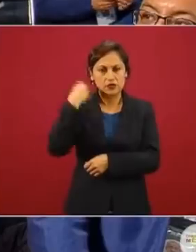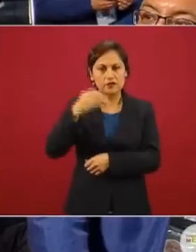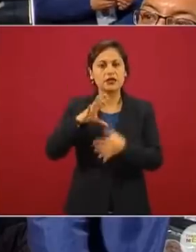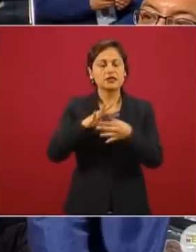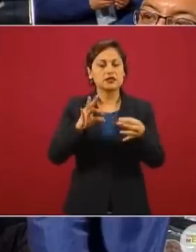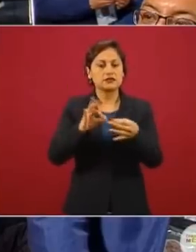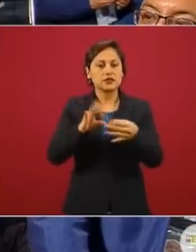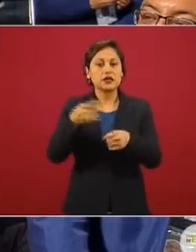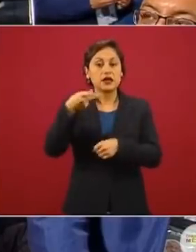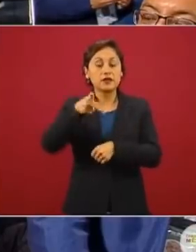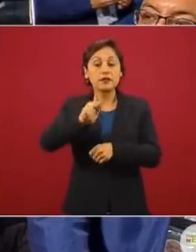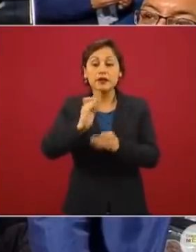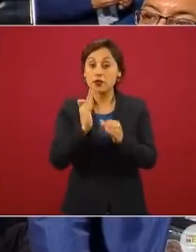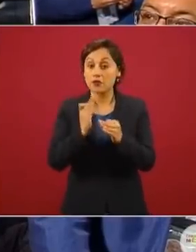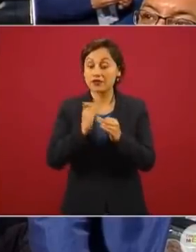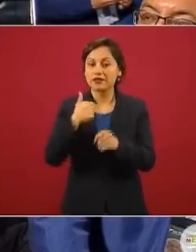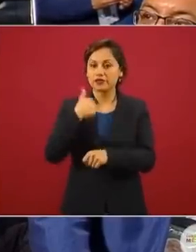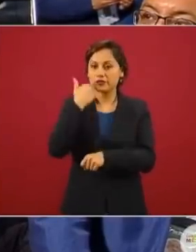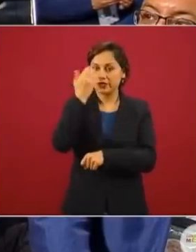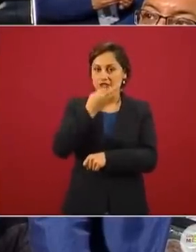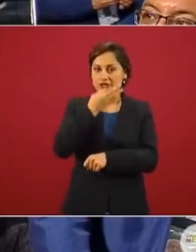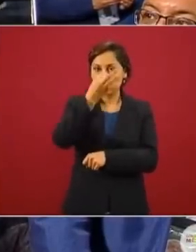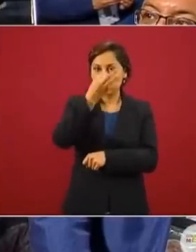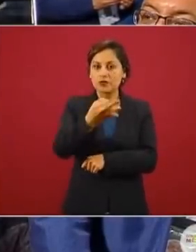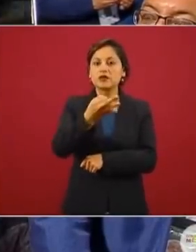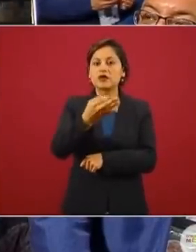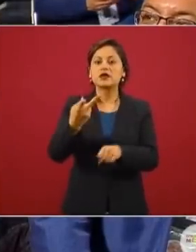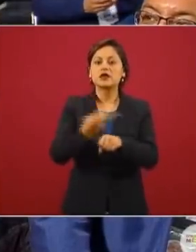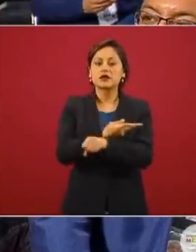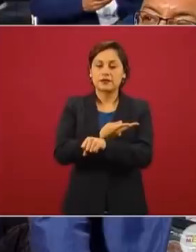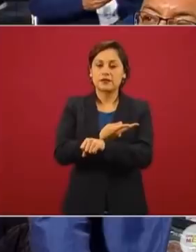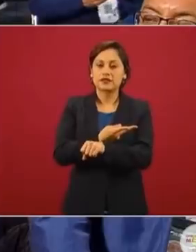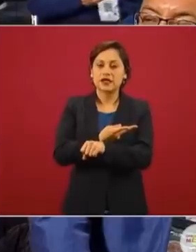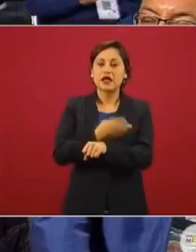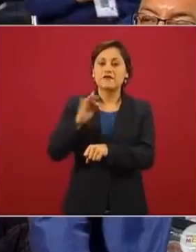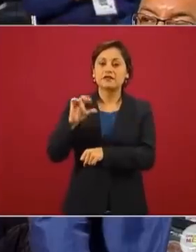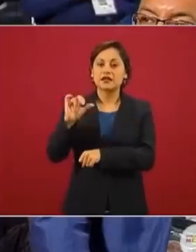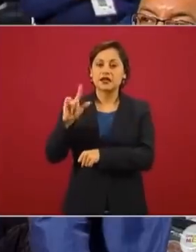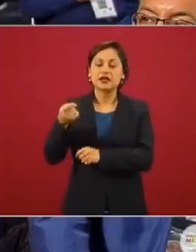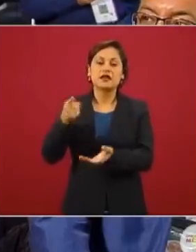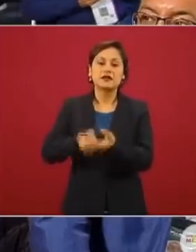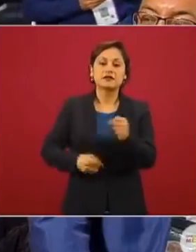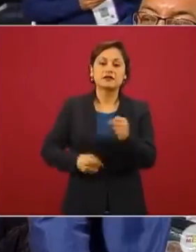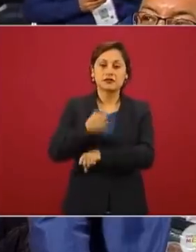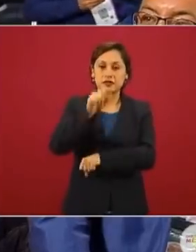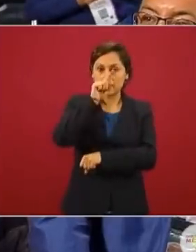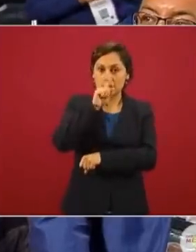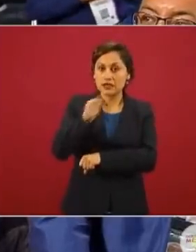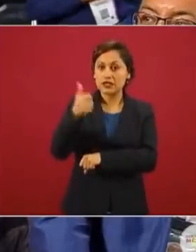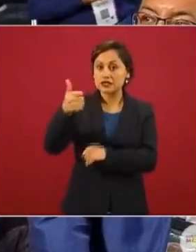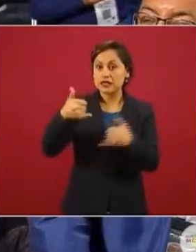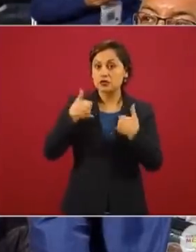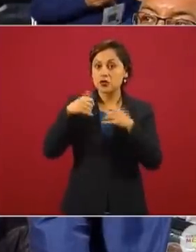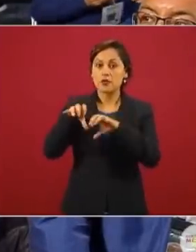Pero ahorita quisiera yo comentarle el tema de que la Fiscalía del Estado de Jalisco trasladó a seis jóvenes detenidos